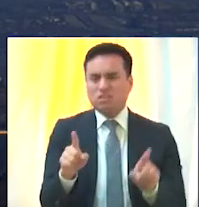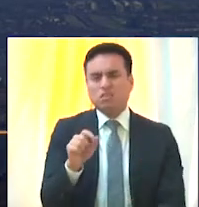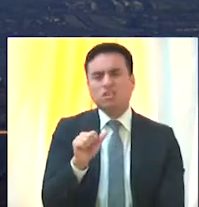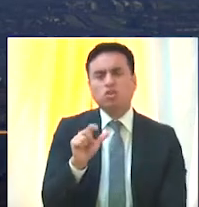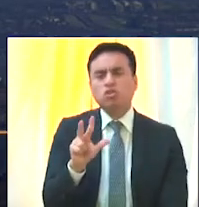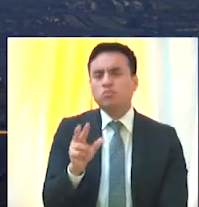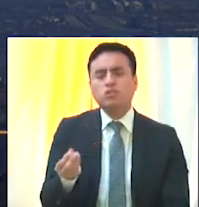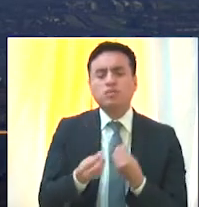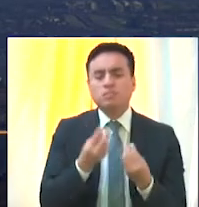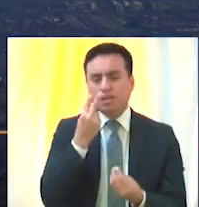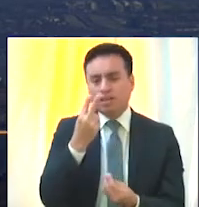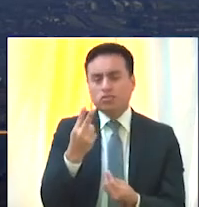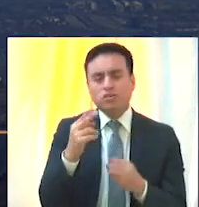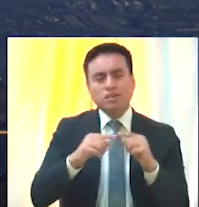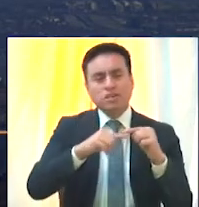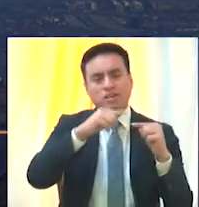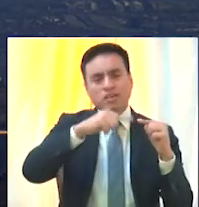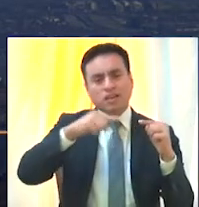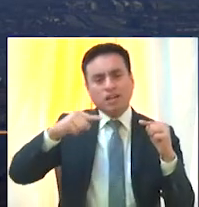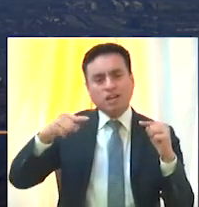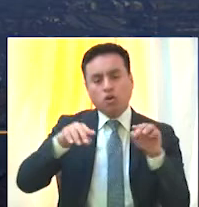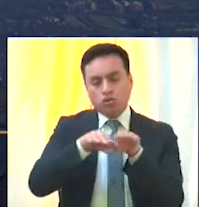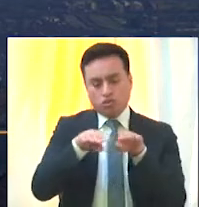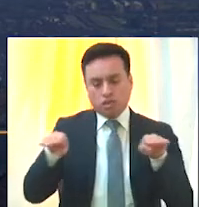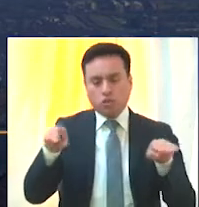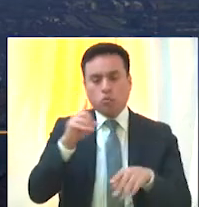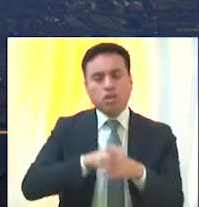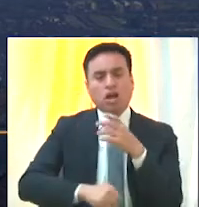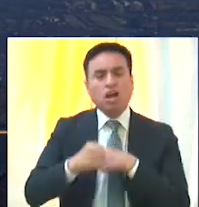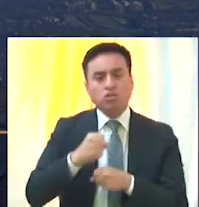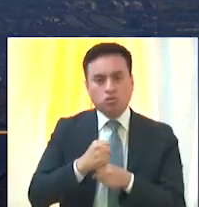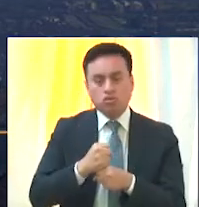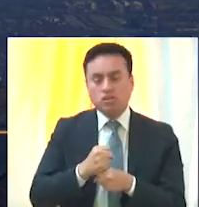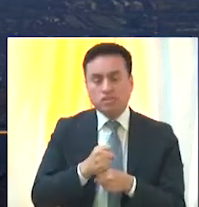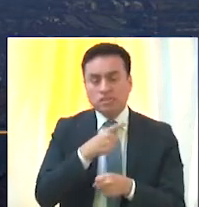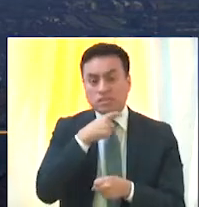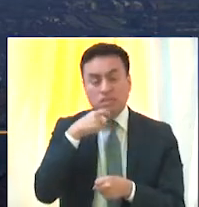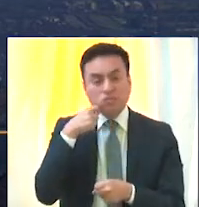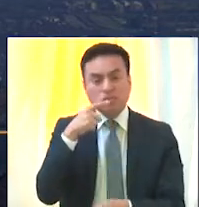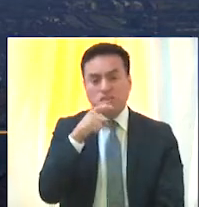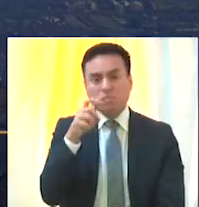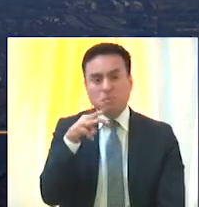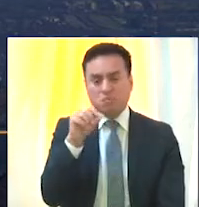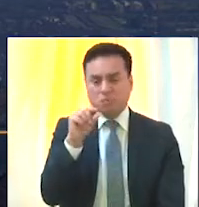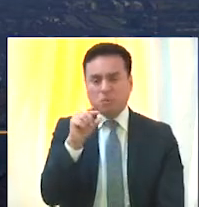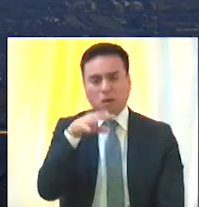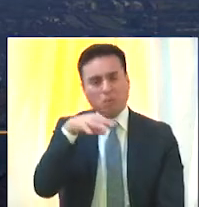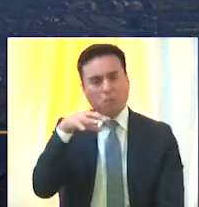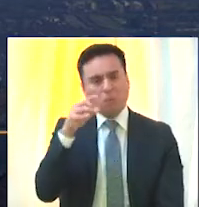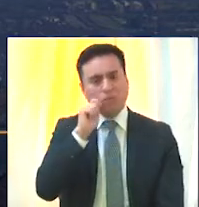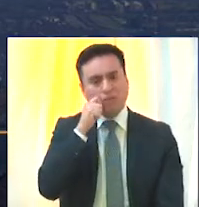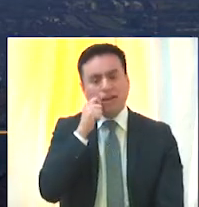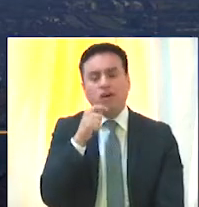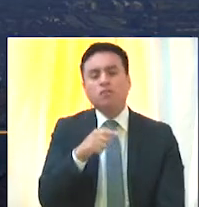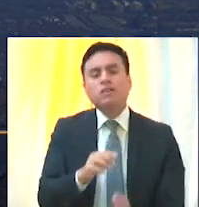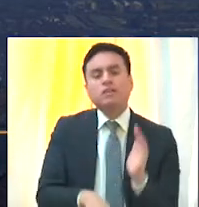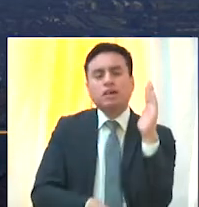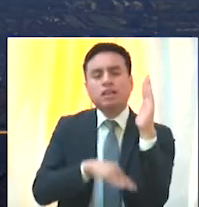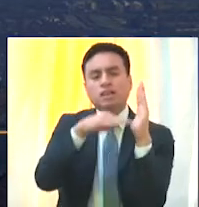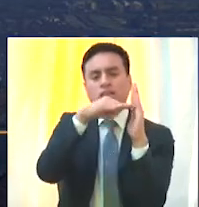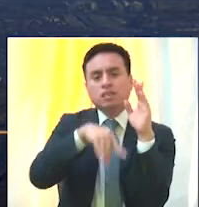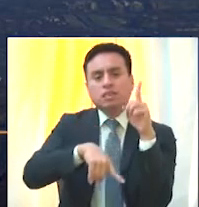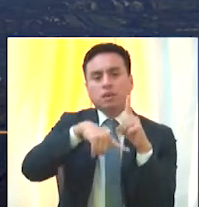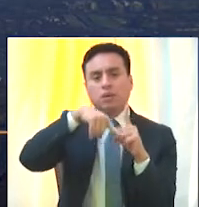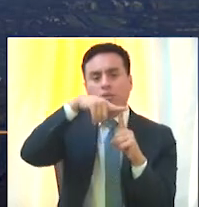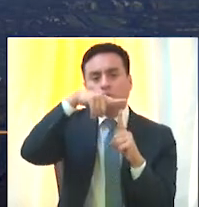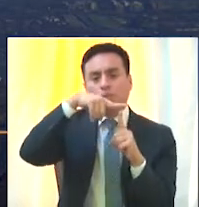68, nuevamente mirando en la escala horizontal, un año extremadamente seco con menos de 100 milímetros. La escala vertical corresponde a la temperatura. Así que